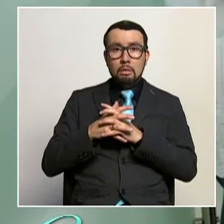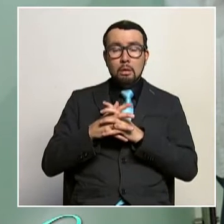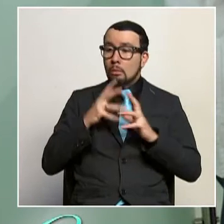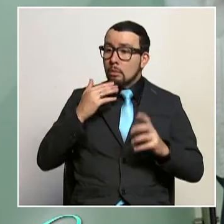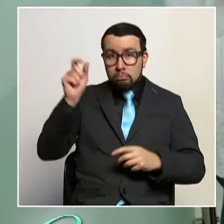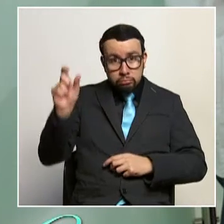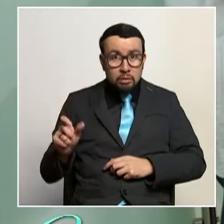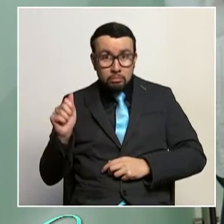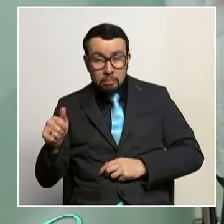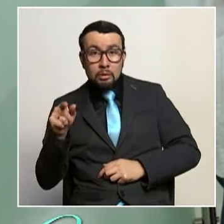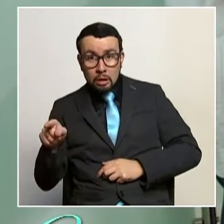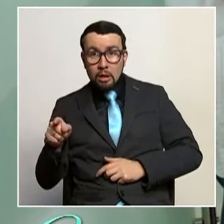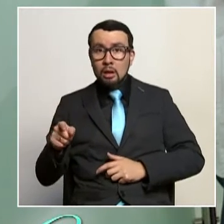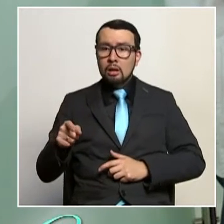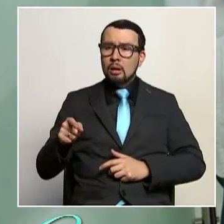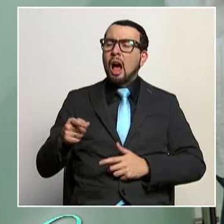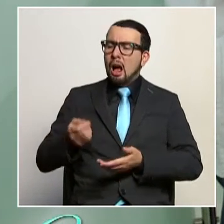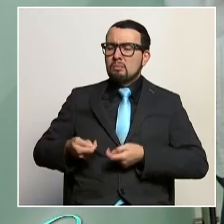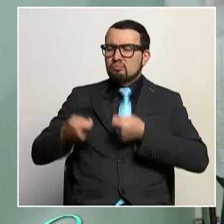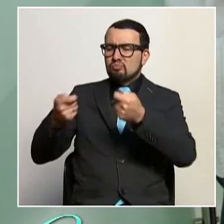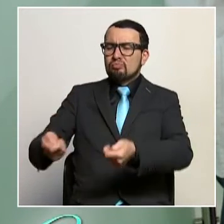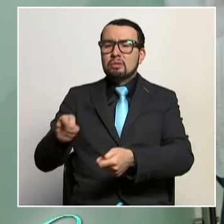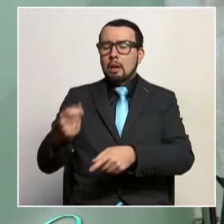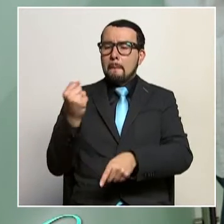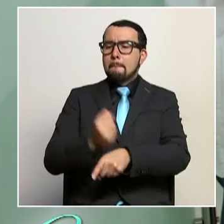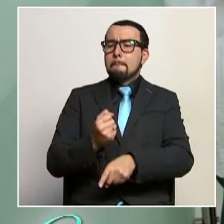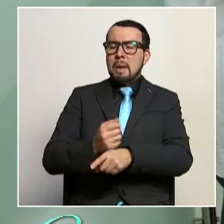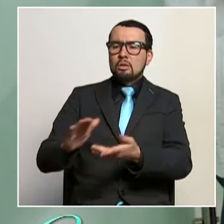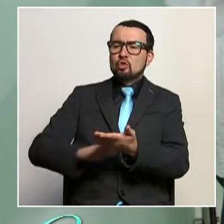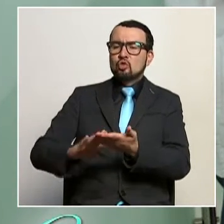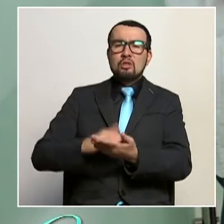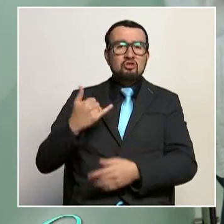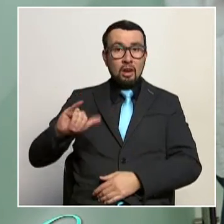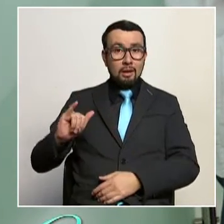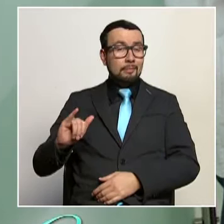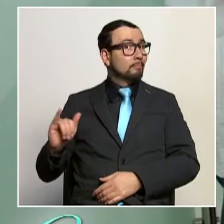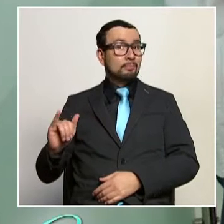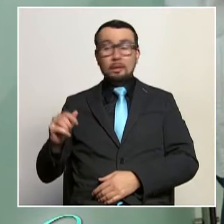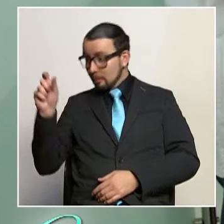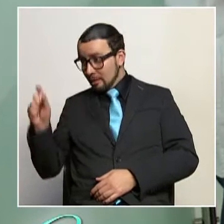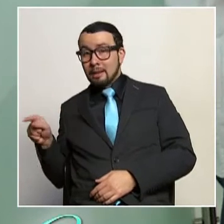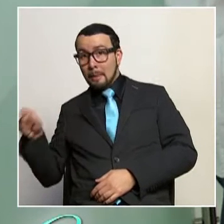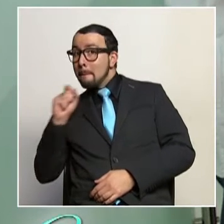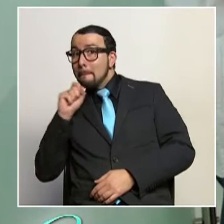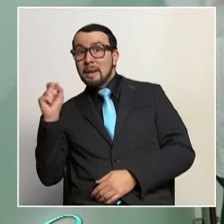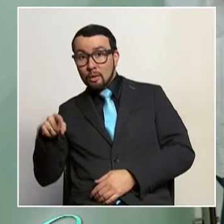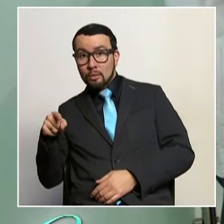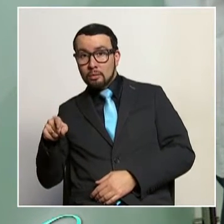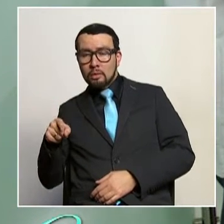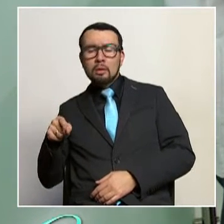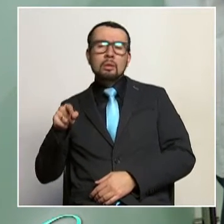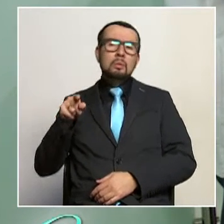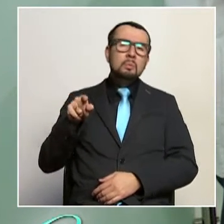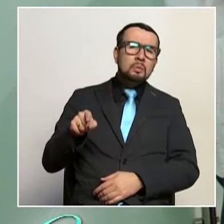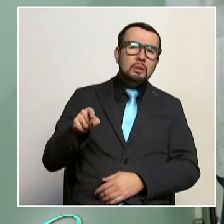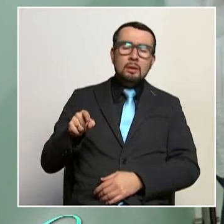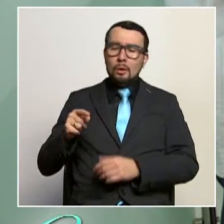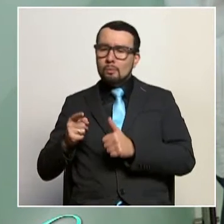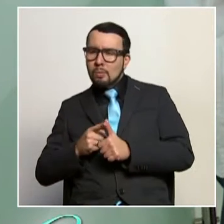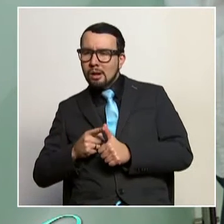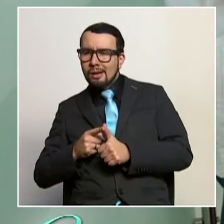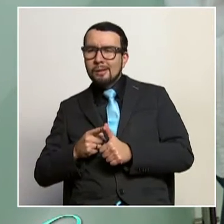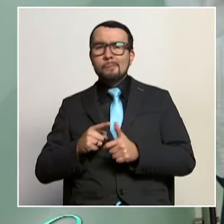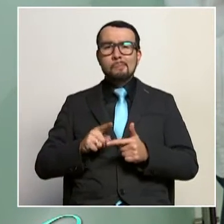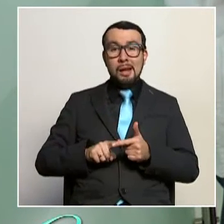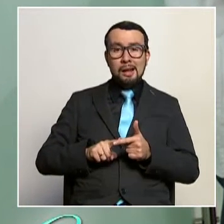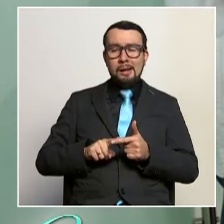paciente le podemos mandar un tratamiento para la próstata? Miren la pregunta que acaba de hacer Alonso Cárdenas. La esposa le hace un problema y